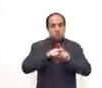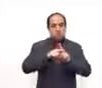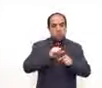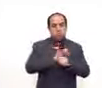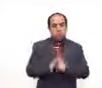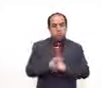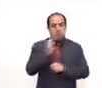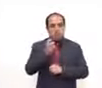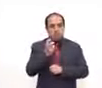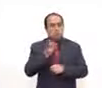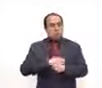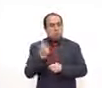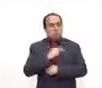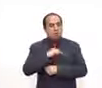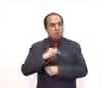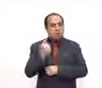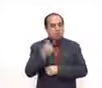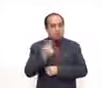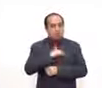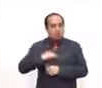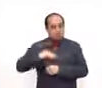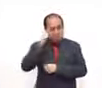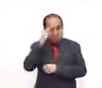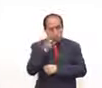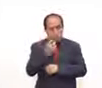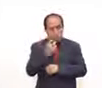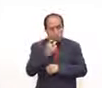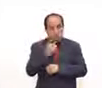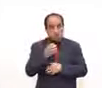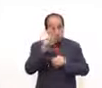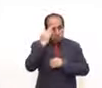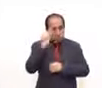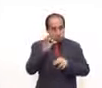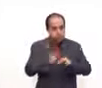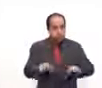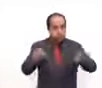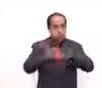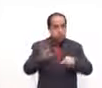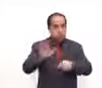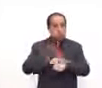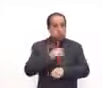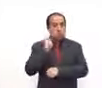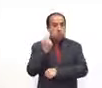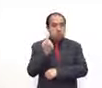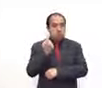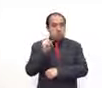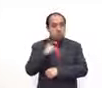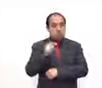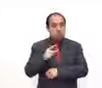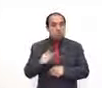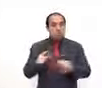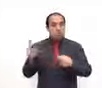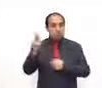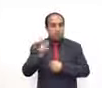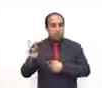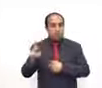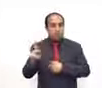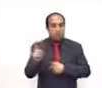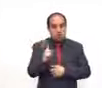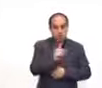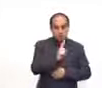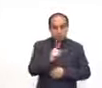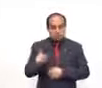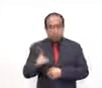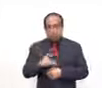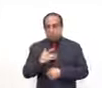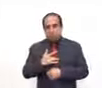esto una serie de tiempo relevante? Porque es la misma población ambulatoria, sin síntomas